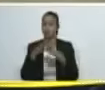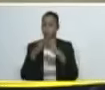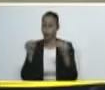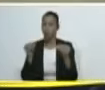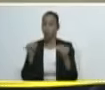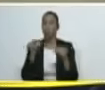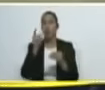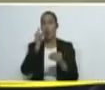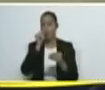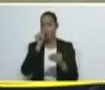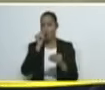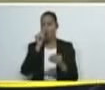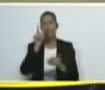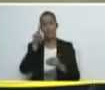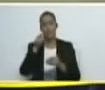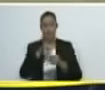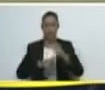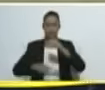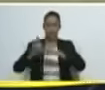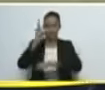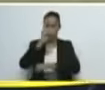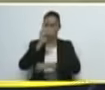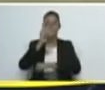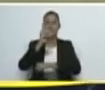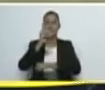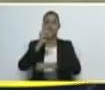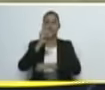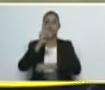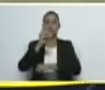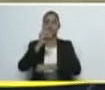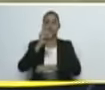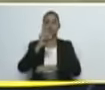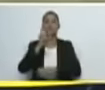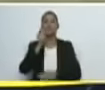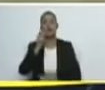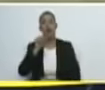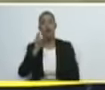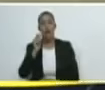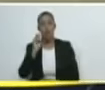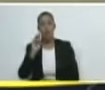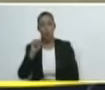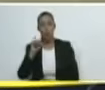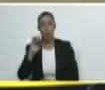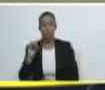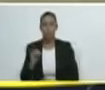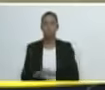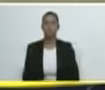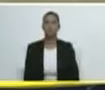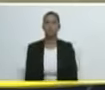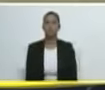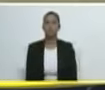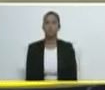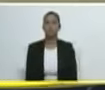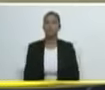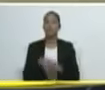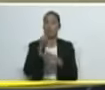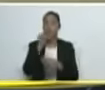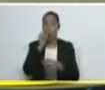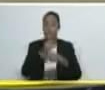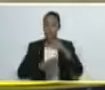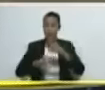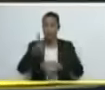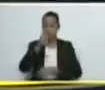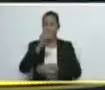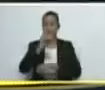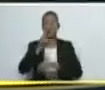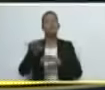Fabio Zabarce, el doctor Antonio Meneses, secretario general del Consejo